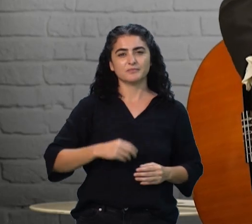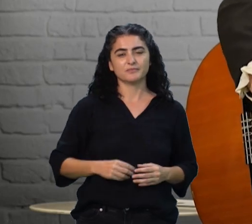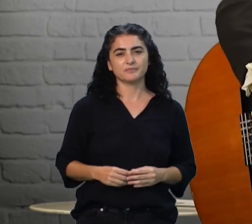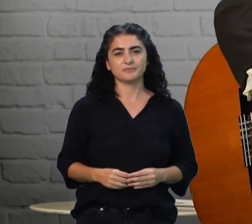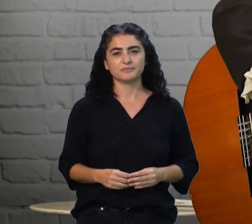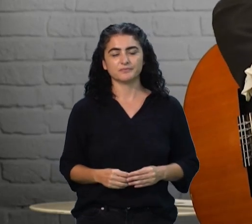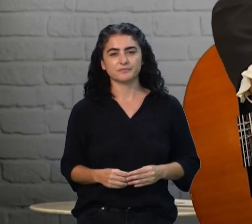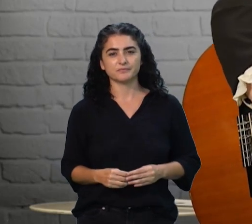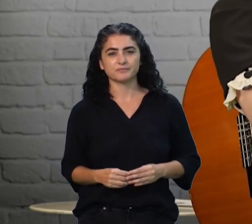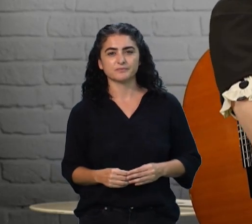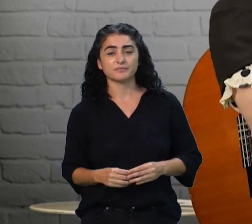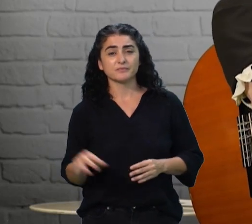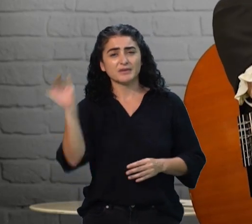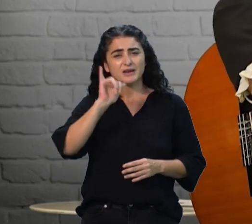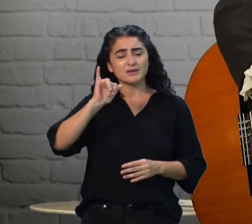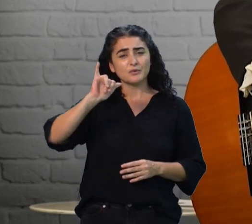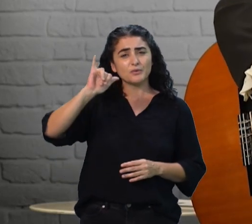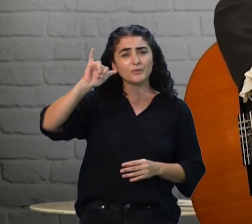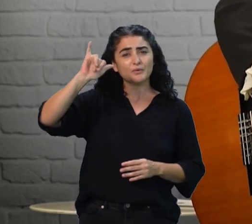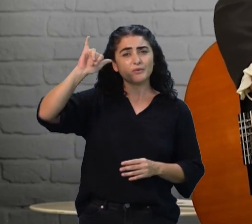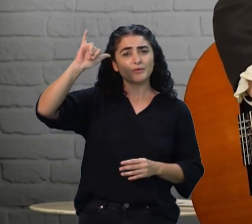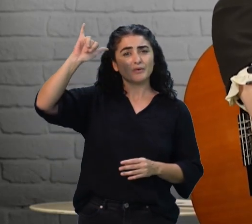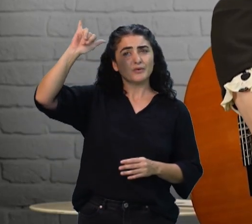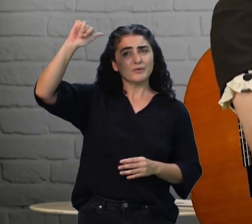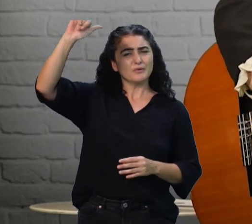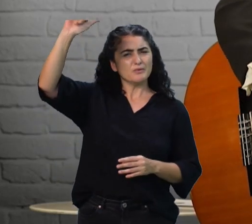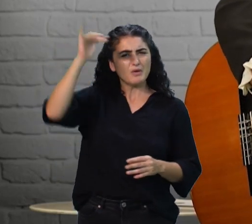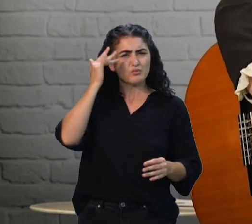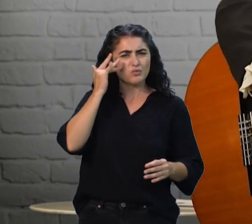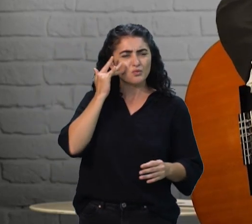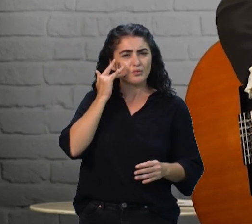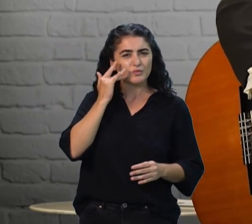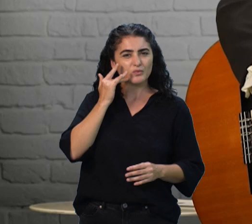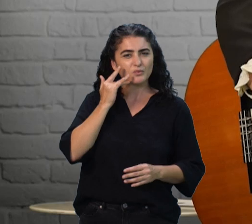mundo ran de pur